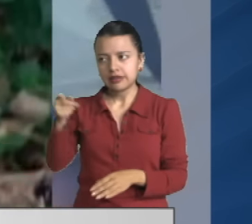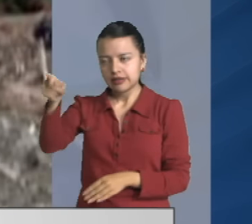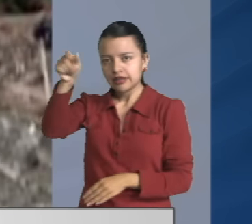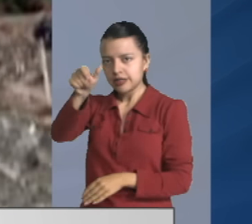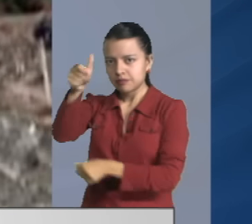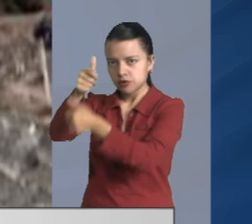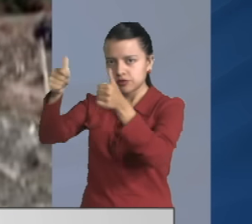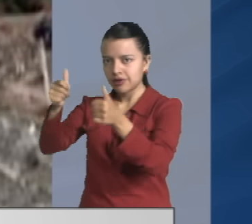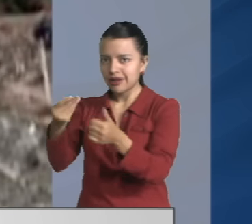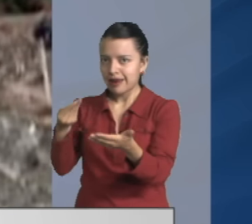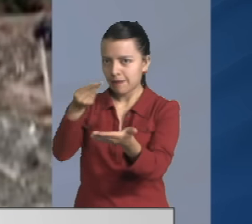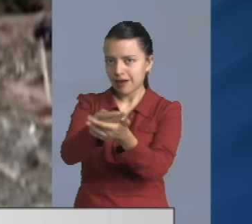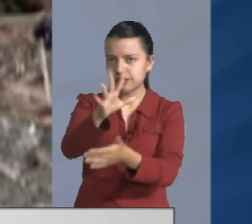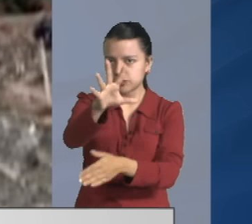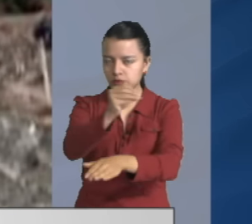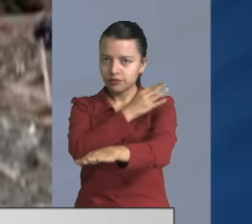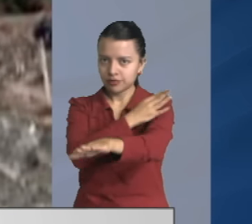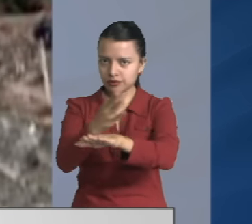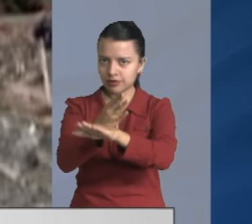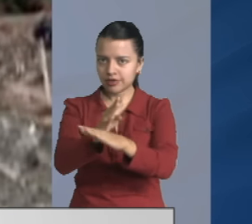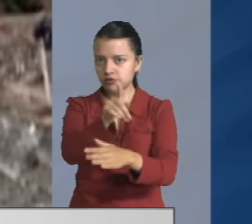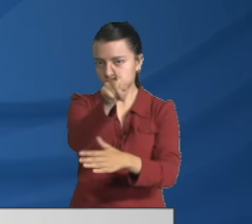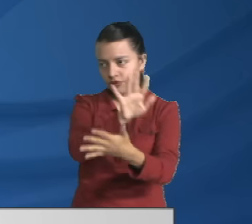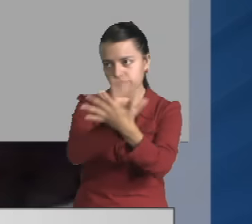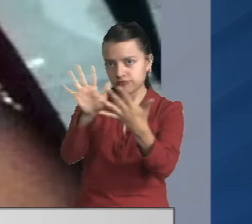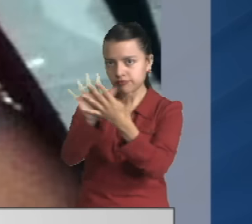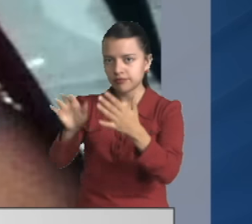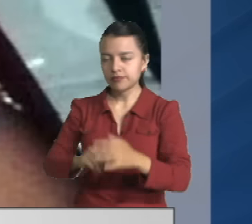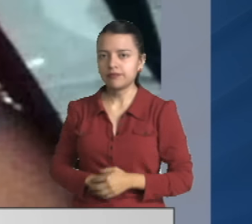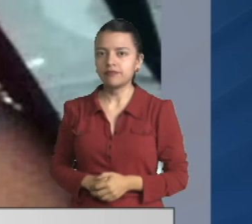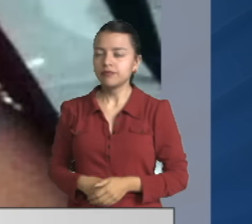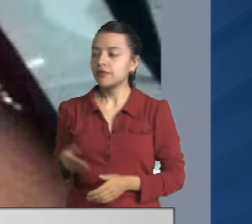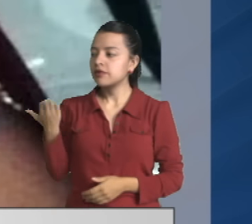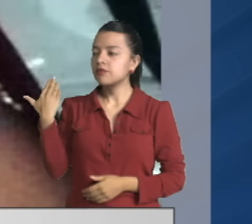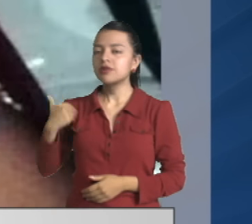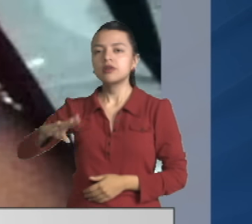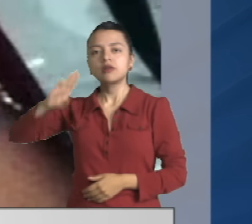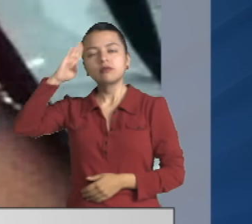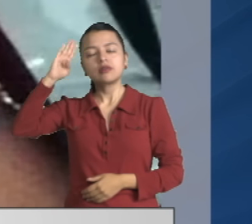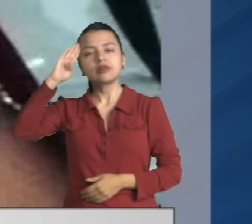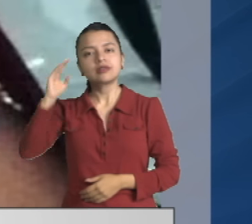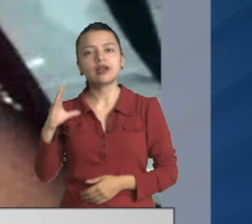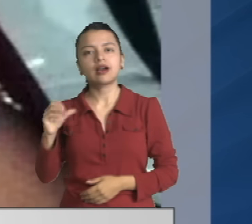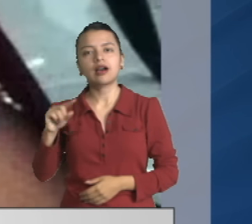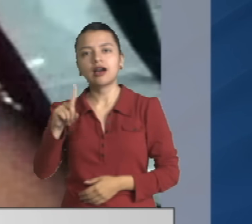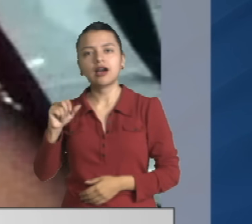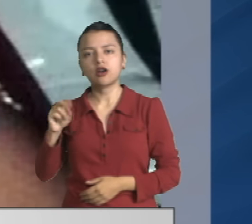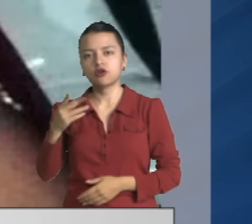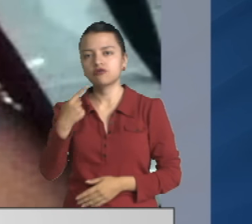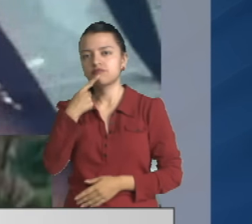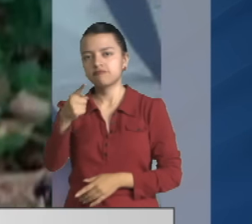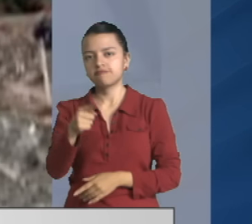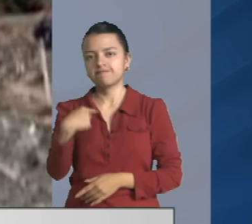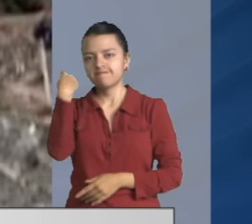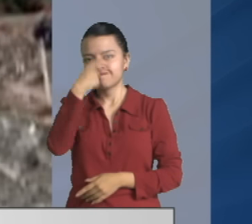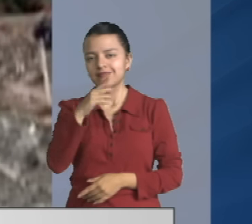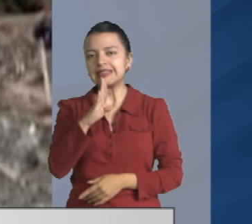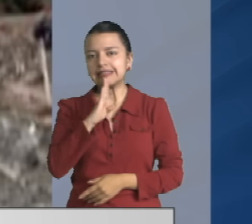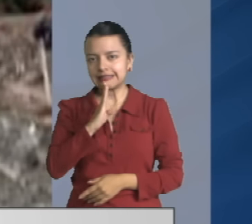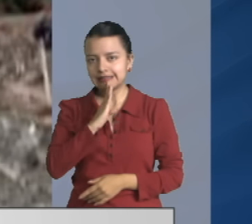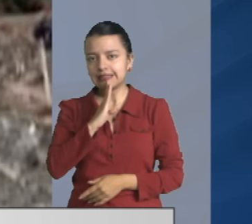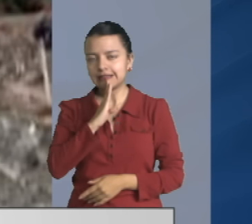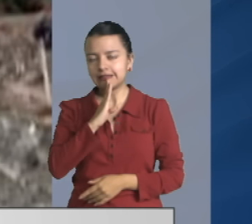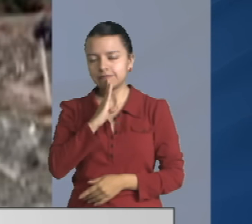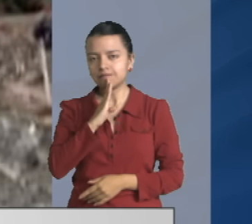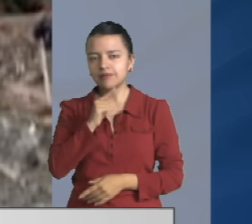captura de los responsables. Por su parte, hace pocas horas el coronel Carlos Oviedo, comandante de la Policía Metropolitana de Cali, reveló la identidad de la víctima,